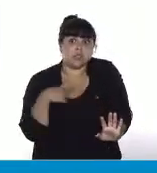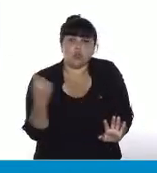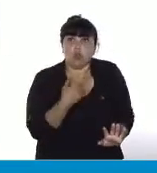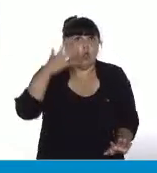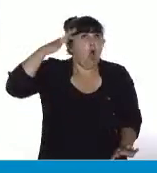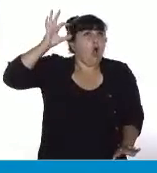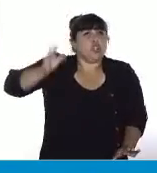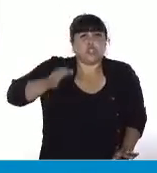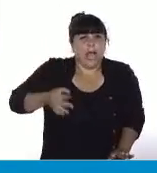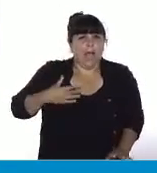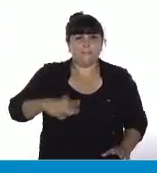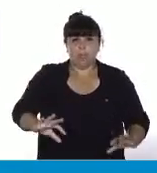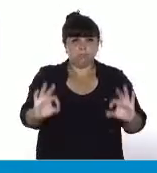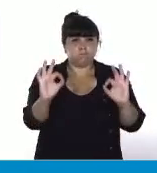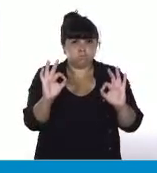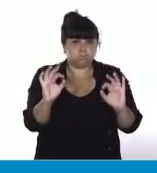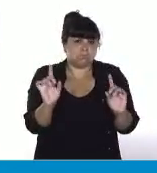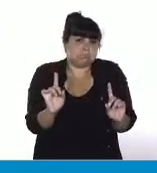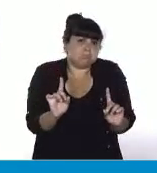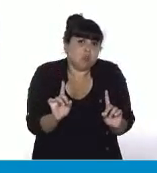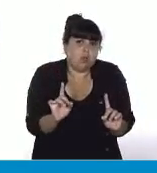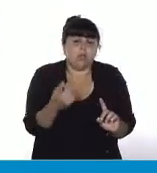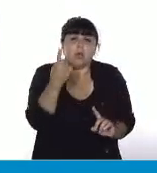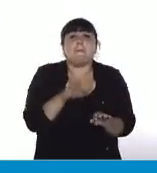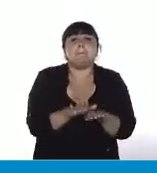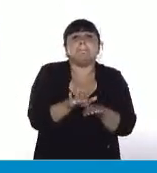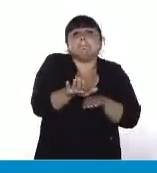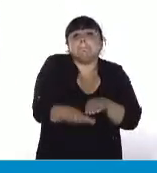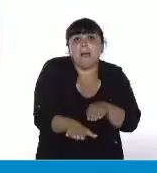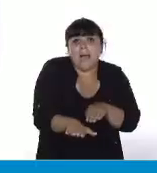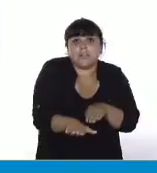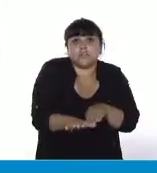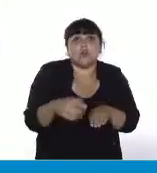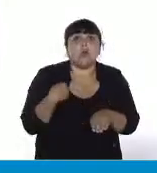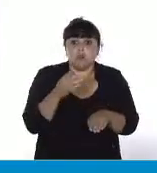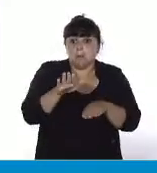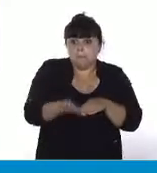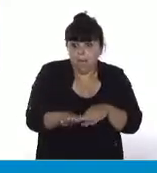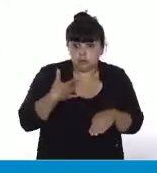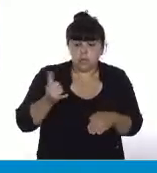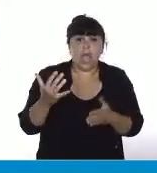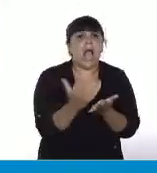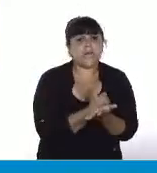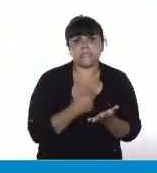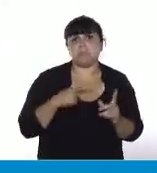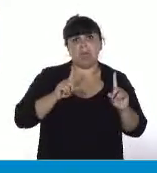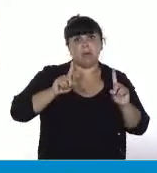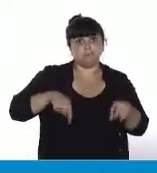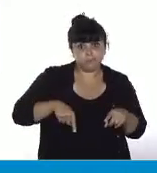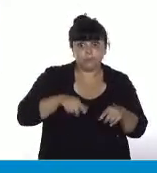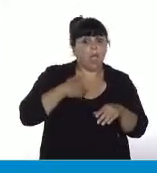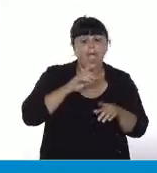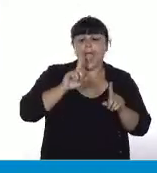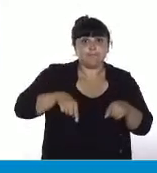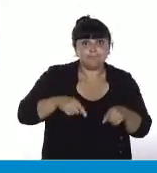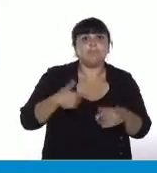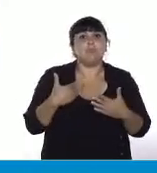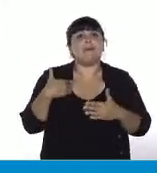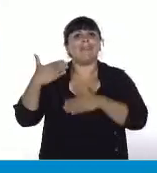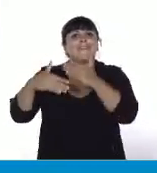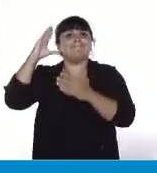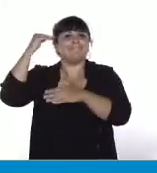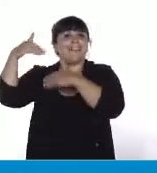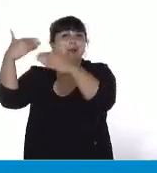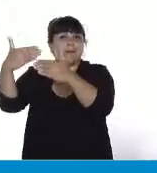de todo, pero es un primer paso, es aceptar esta realidad y comenzar entonces a capacitarnos. Este